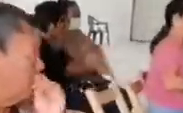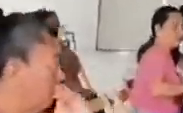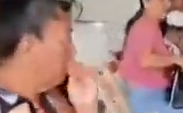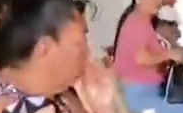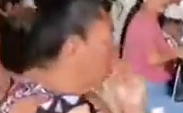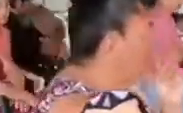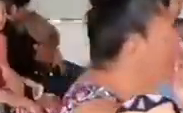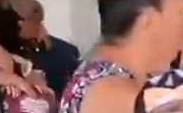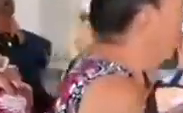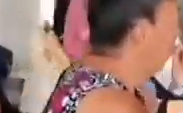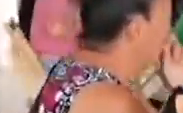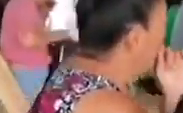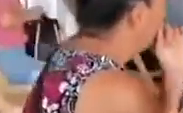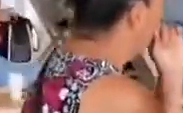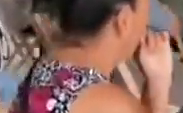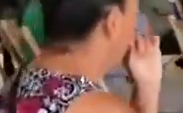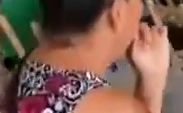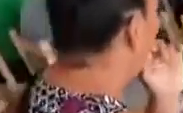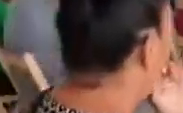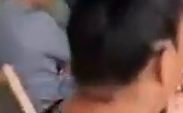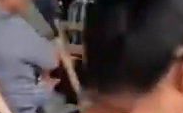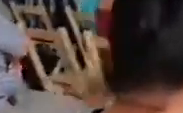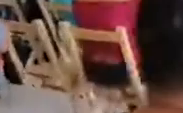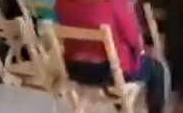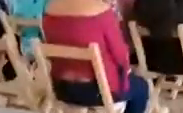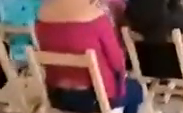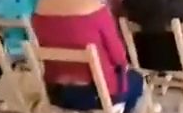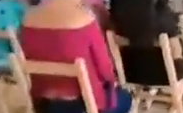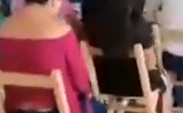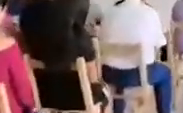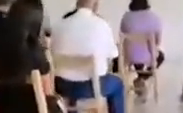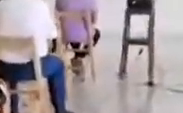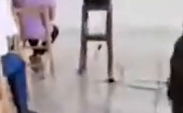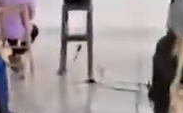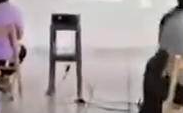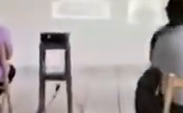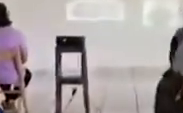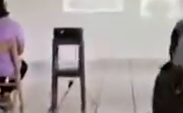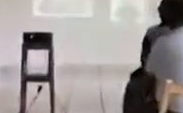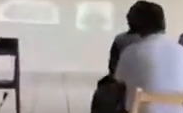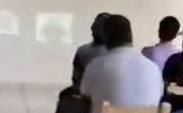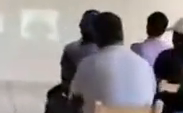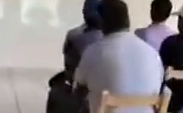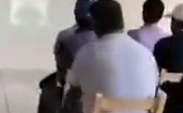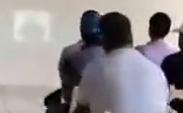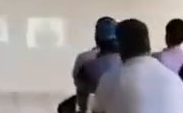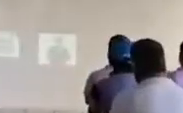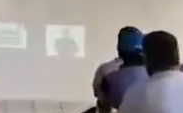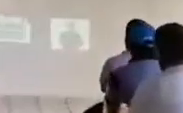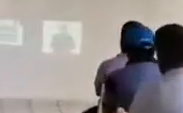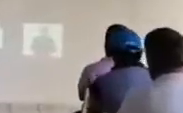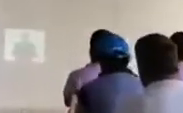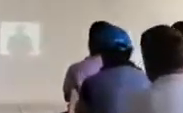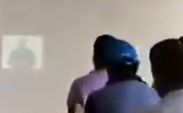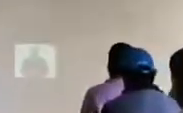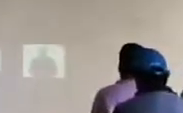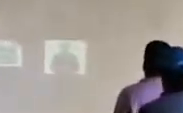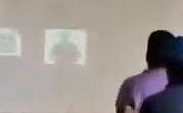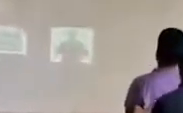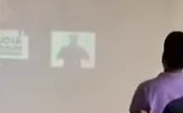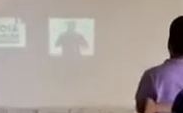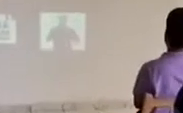la economía moral, la austeridad republicana, la comunicación directa con el pueblo, el debate de las